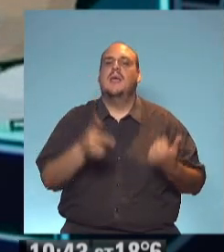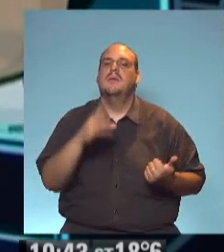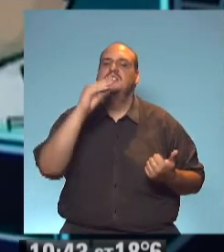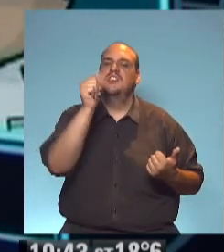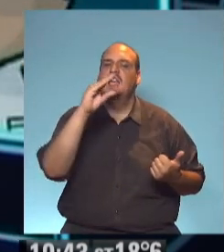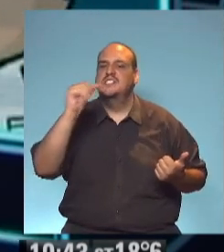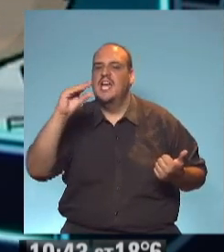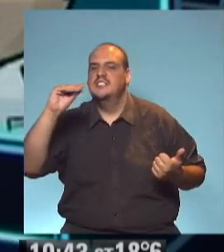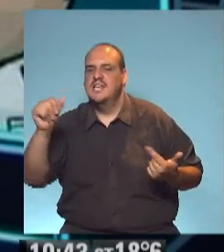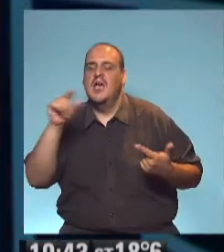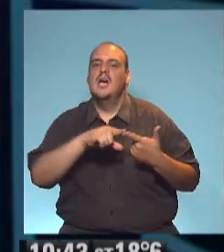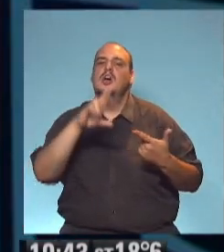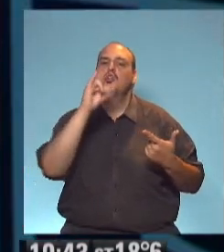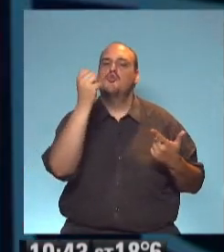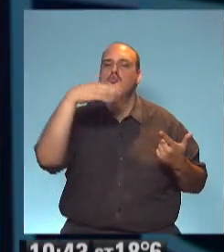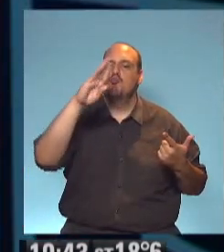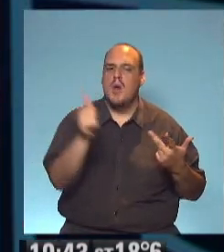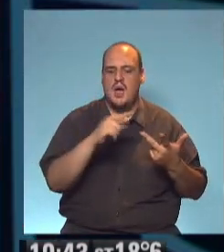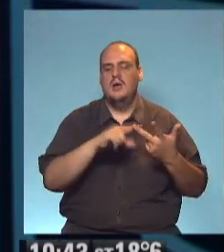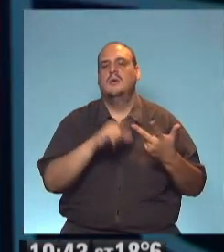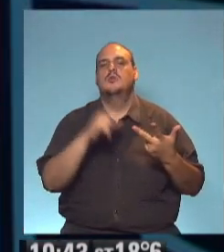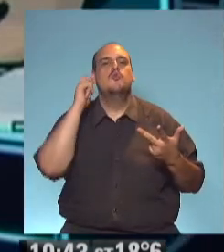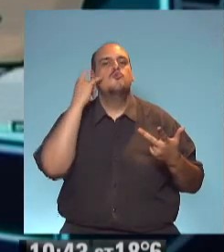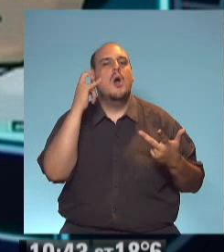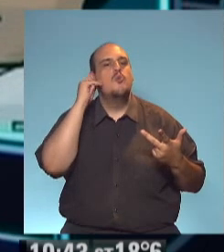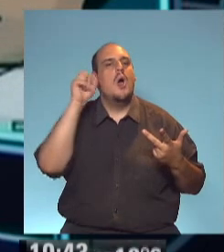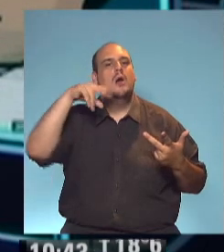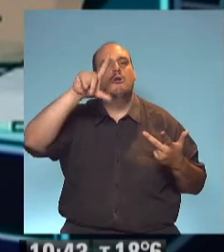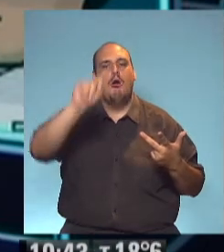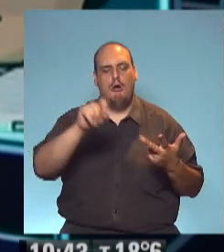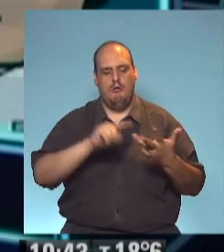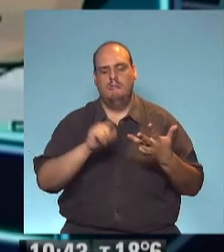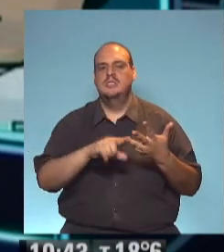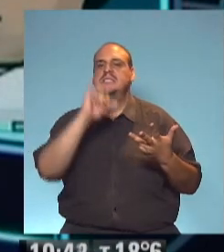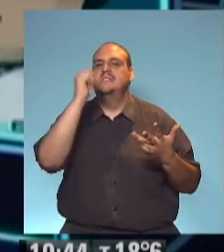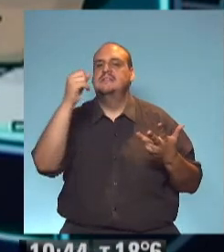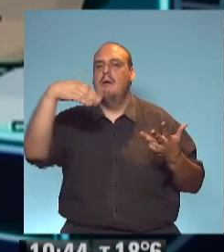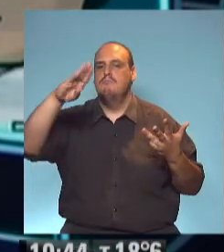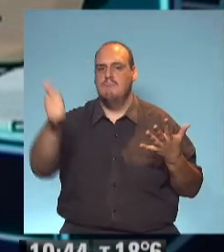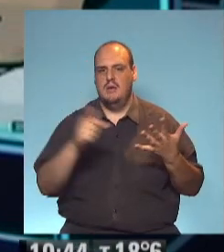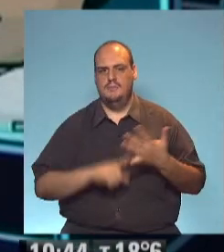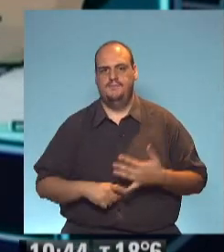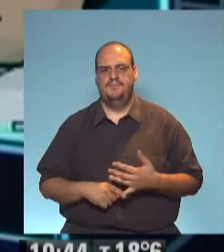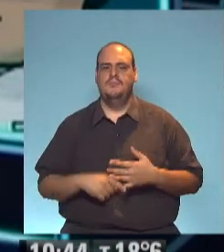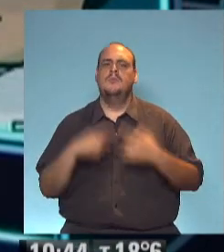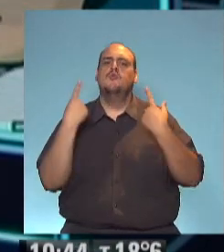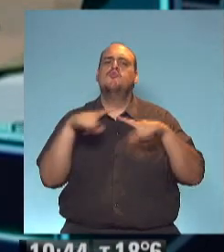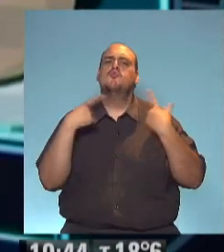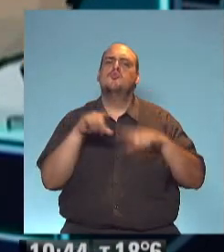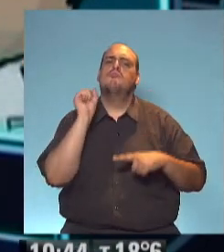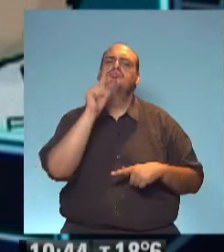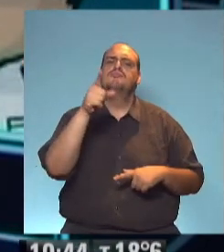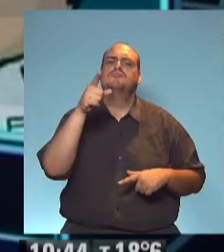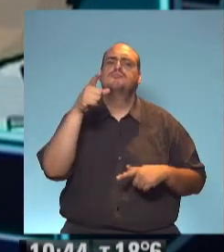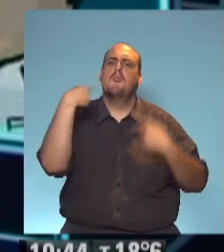rumba, el guaguancó, el bolero y la salsa. ¿Qué género paraguayo fue creado por José